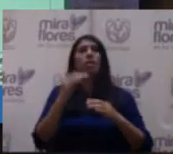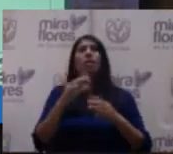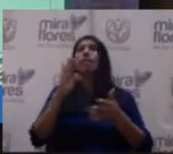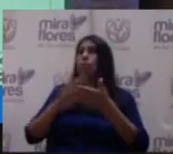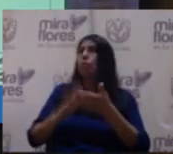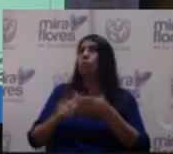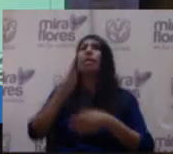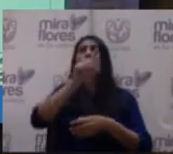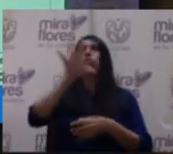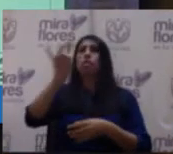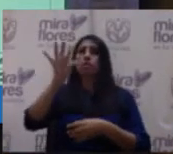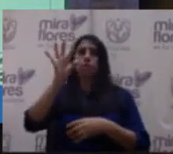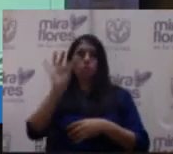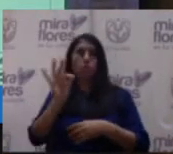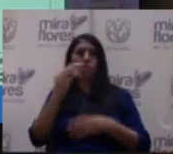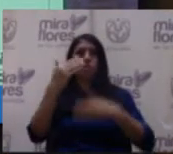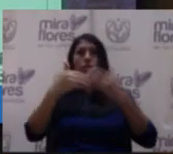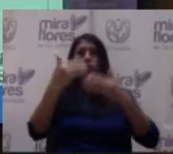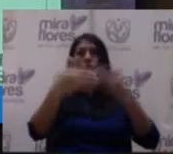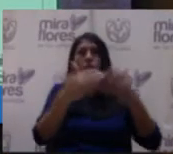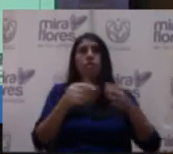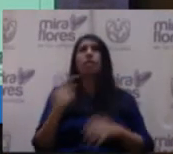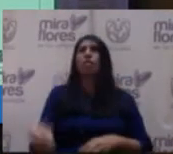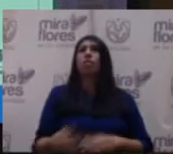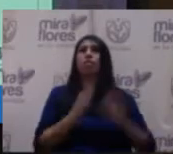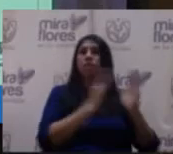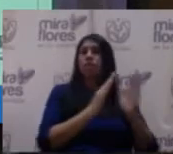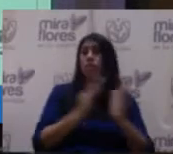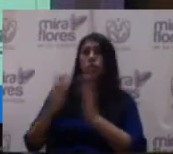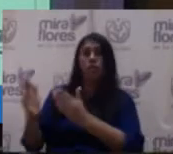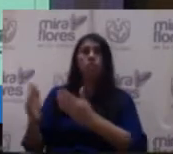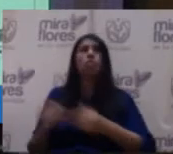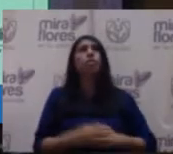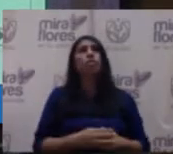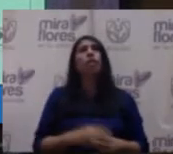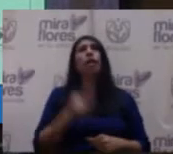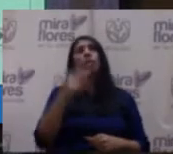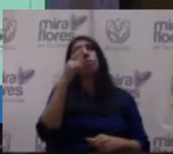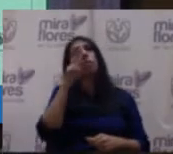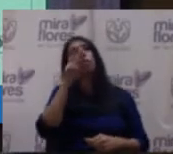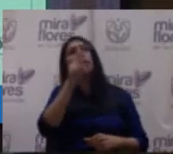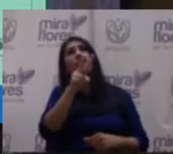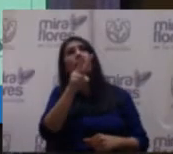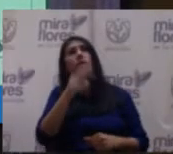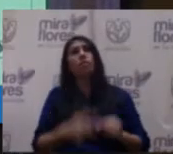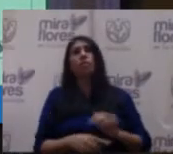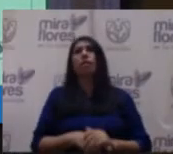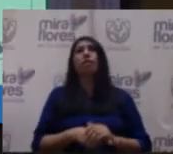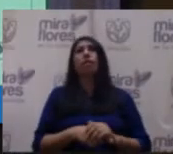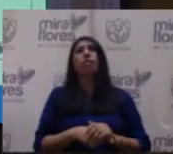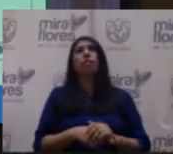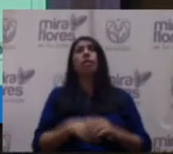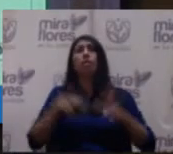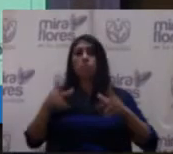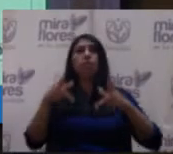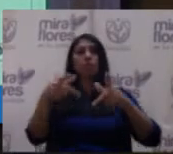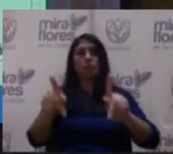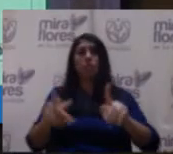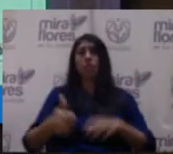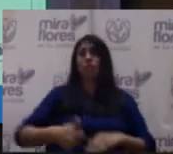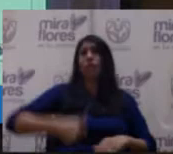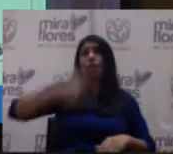189 procedimientos en total están distribuidos de la siguiente manera. Vemos que en el caso de licencias de la gerencia